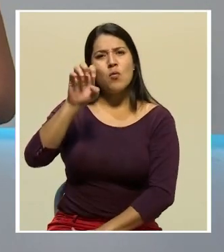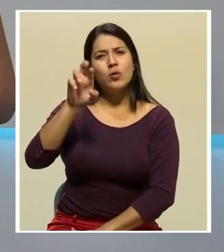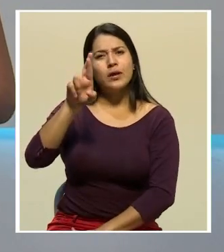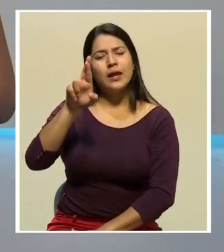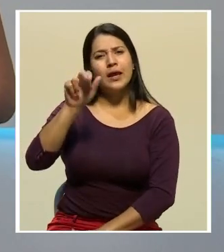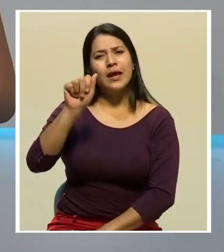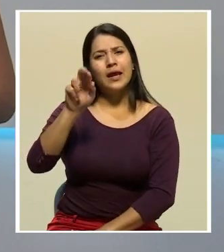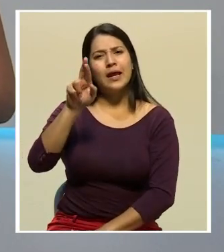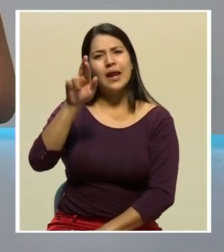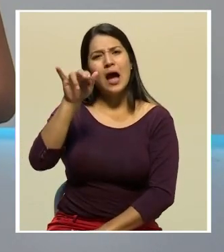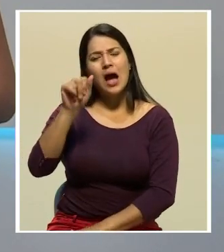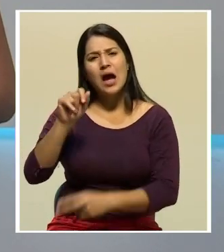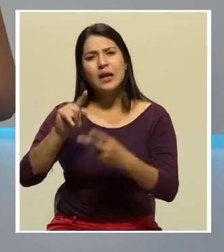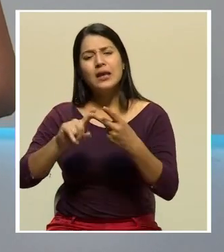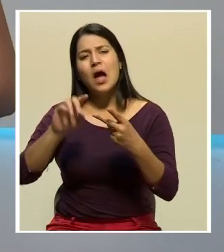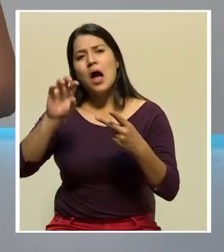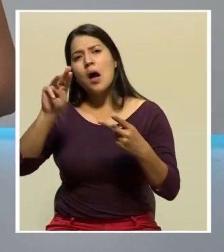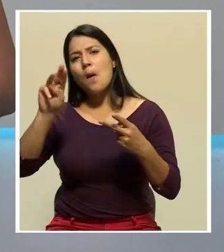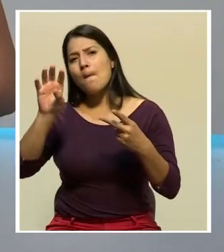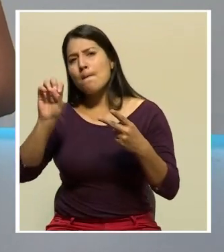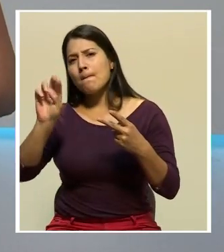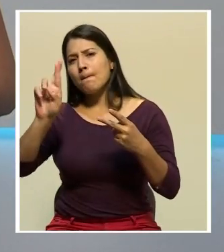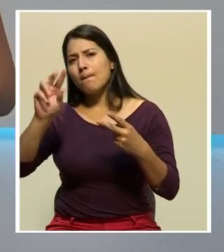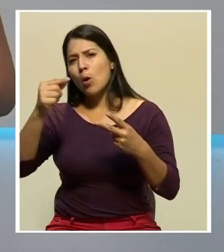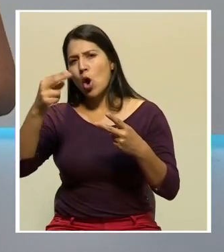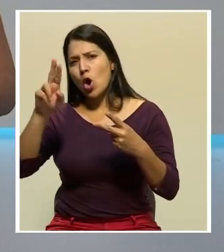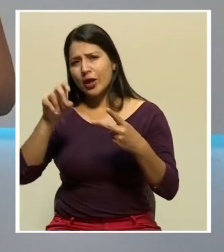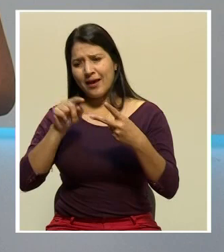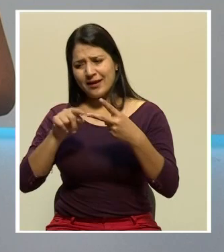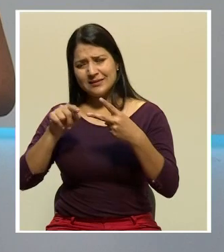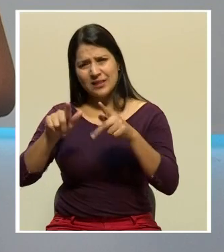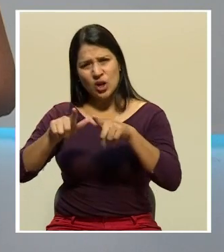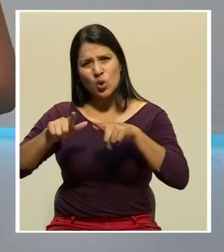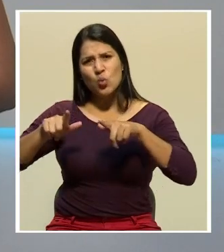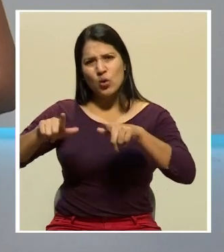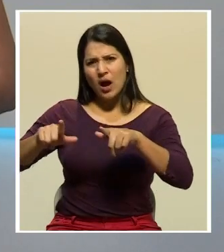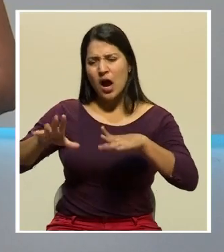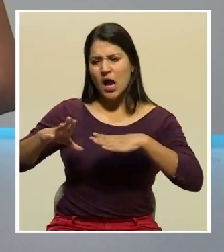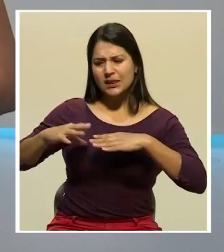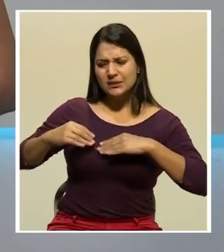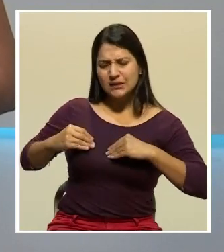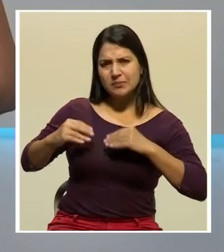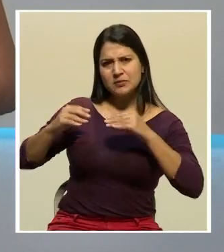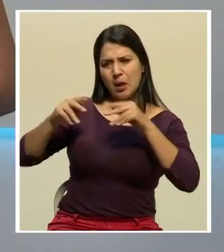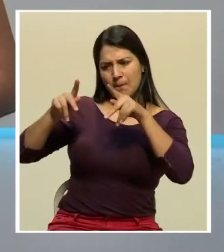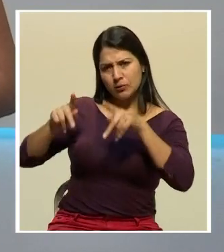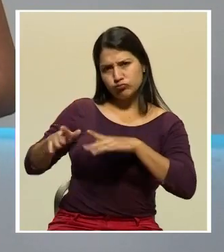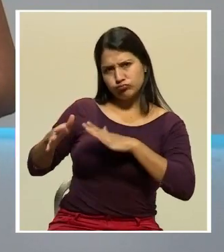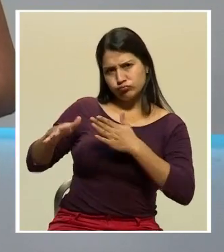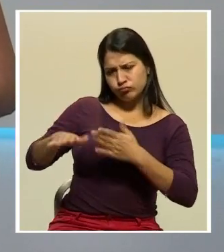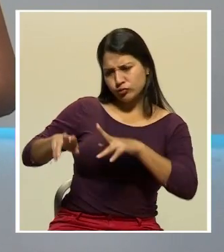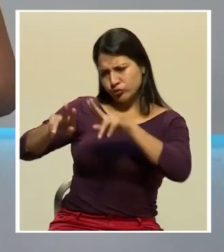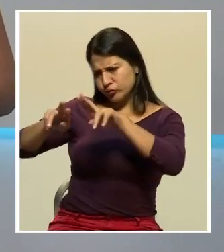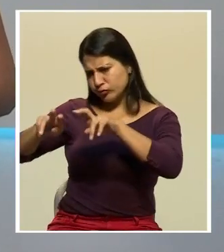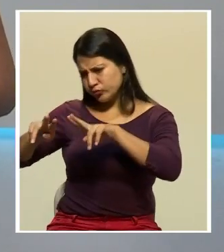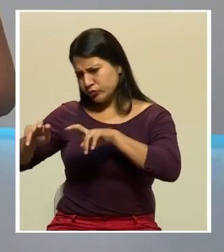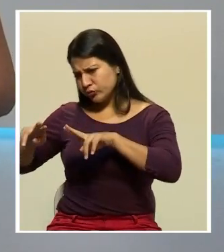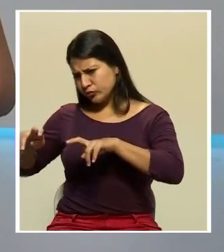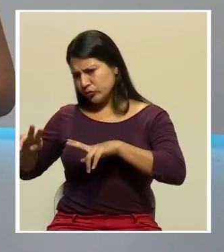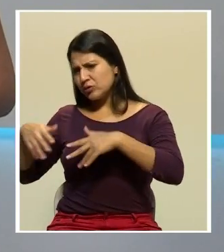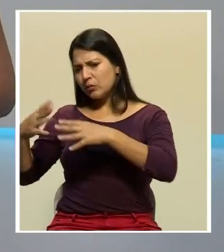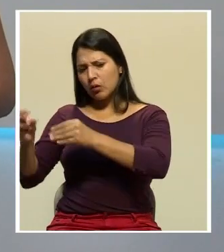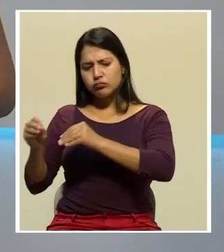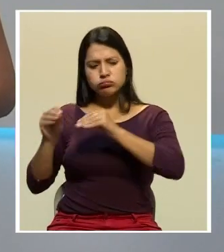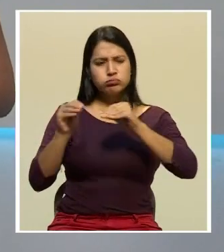de casos del nuevo coronavirus y de fallecimientos por la enfermedad, un tema del cual pocos quieren hablar, pero también